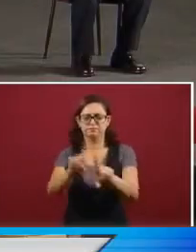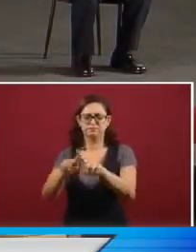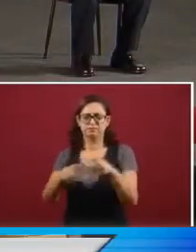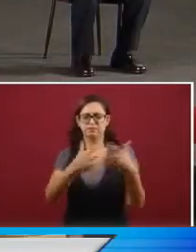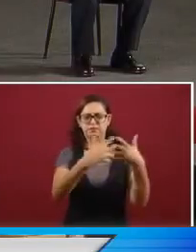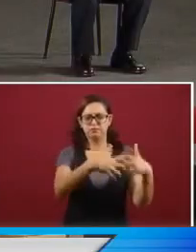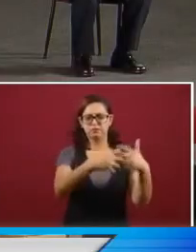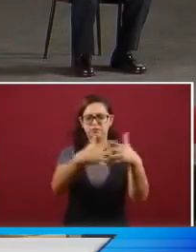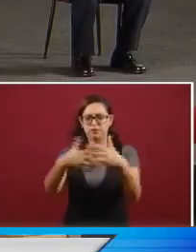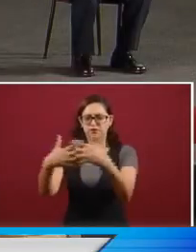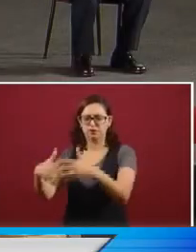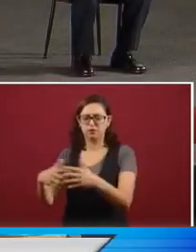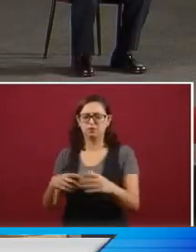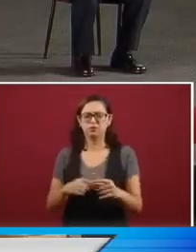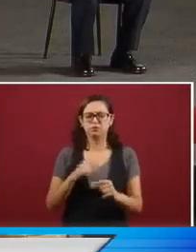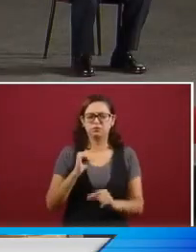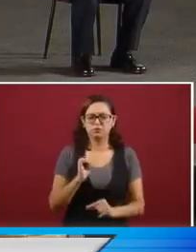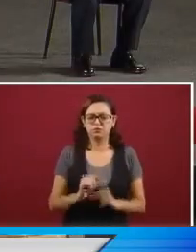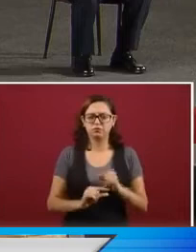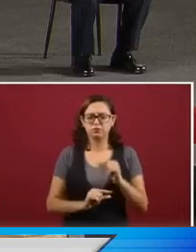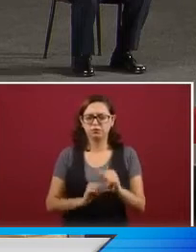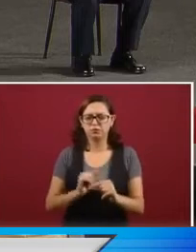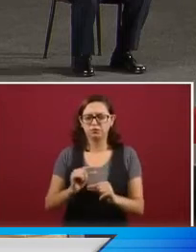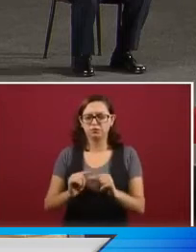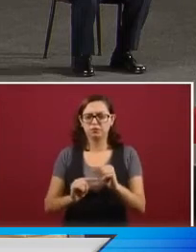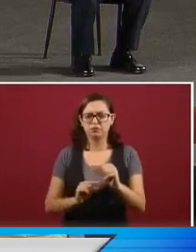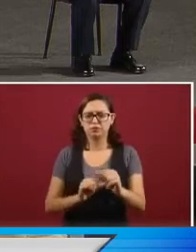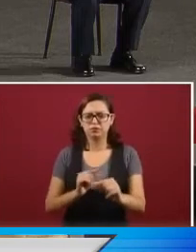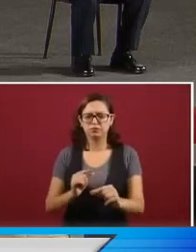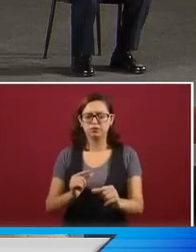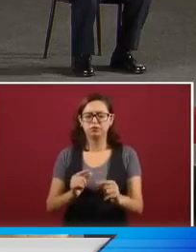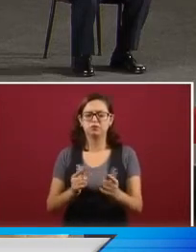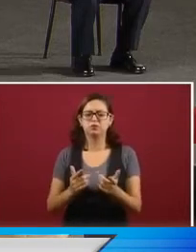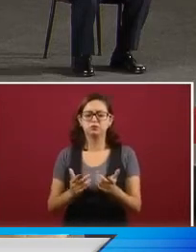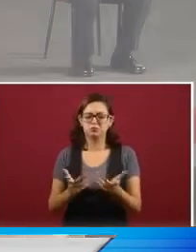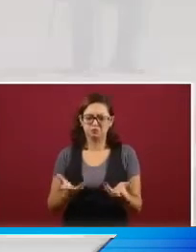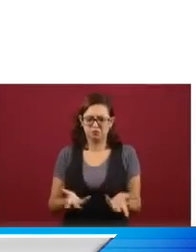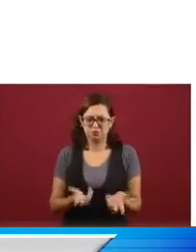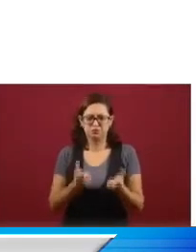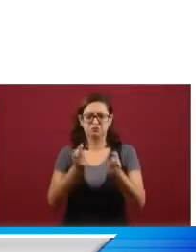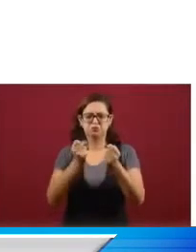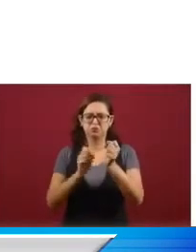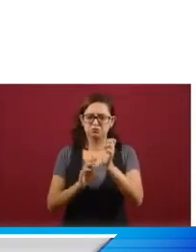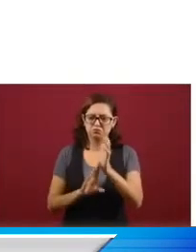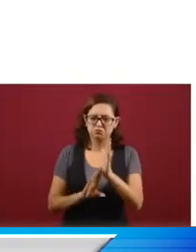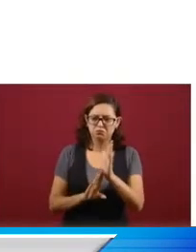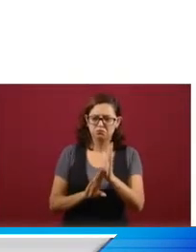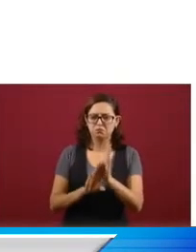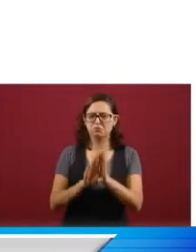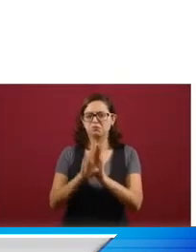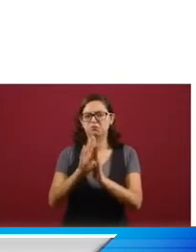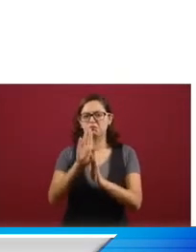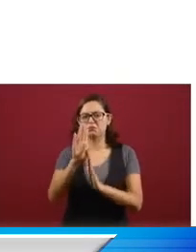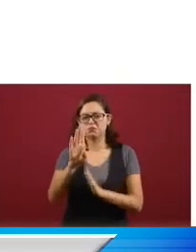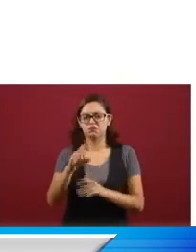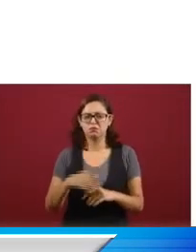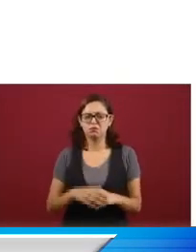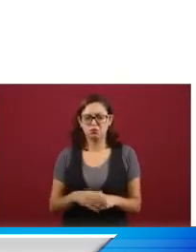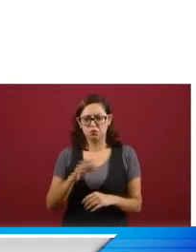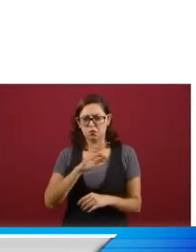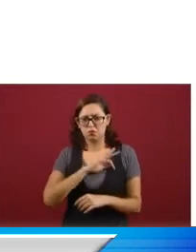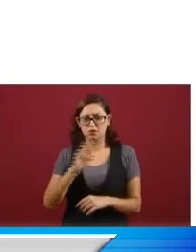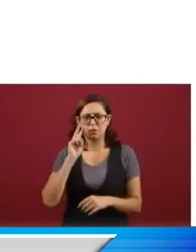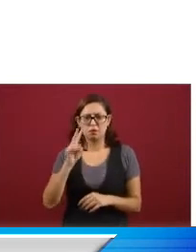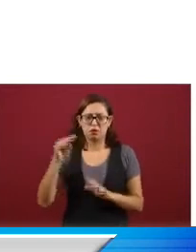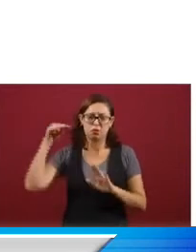Refinación de crudo. El proceso de refinación fue disminuyendo por la falta de inversión, sobre todo en el sexenio pasado. La caída inició en